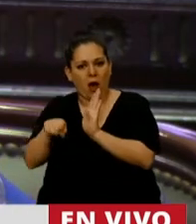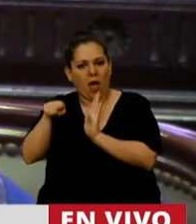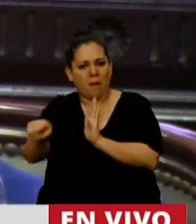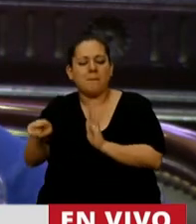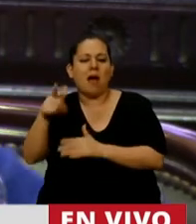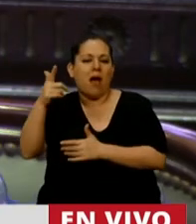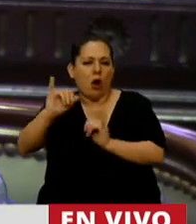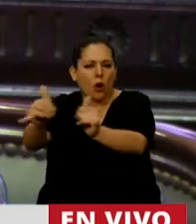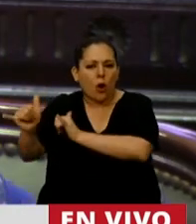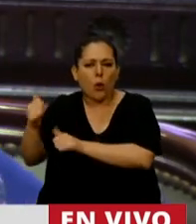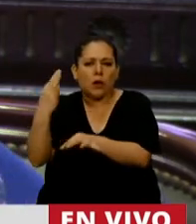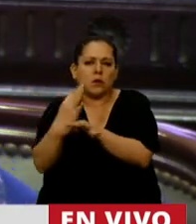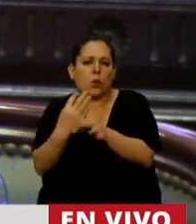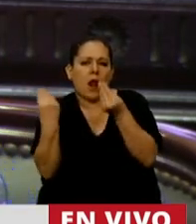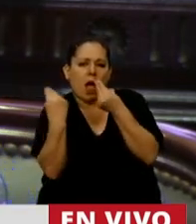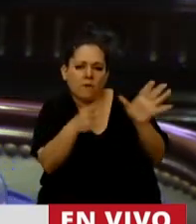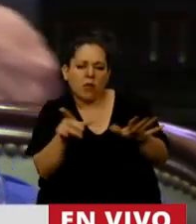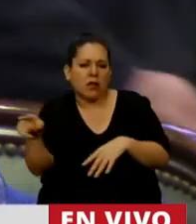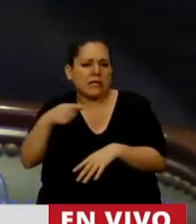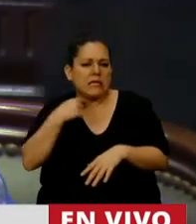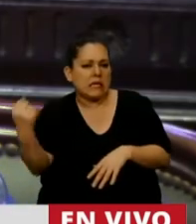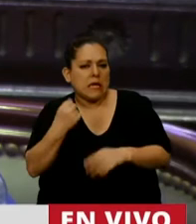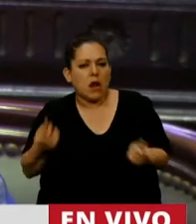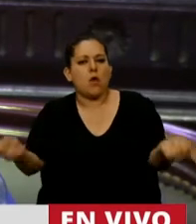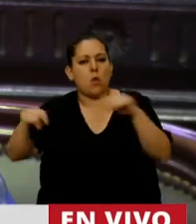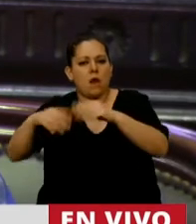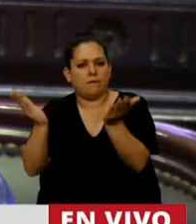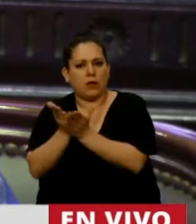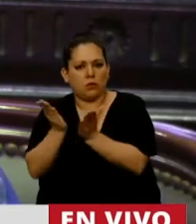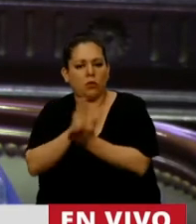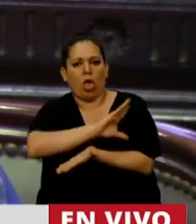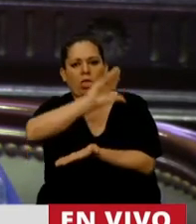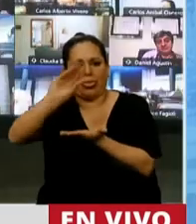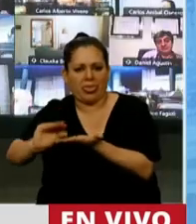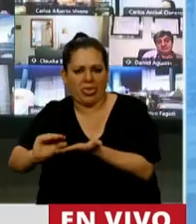abandonaron la escuela y que en algún momento de su vida quieren revincularse, se desfinancia.